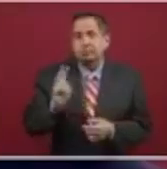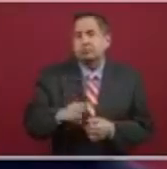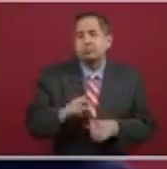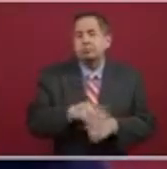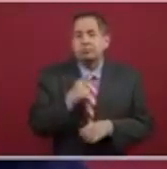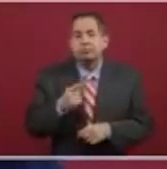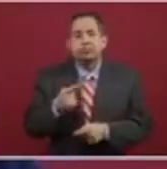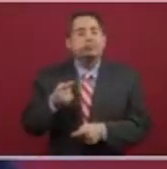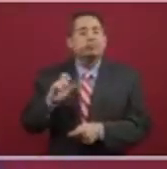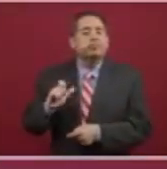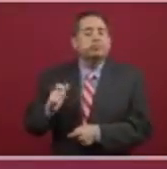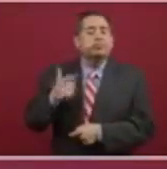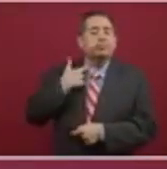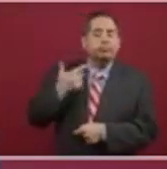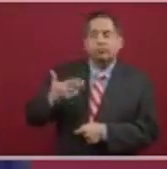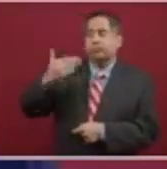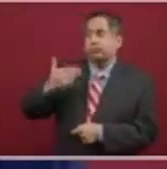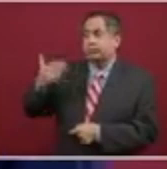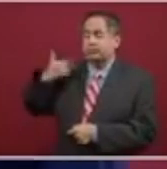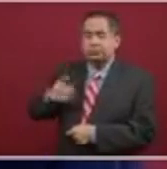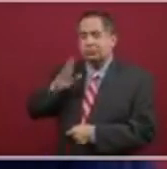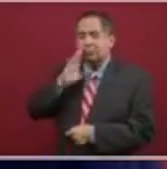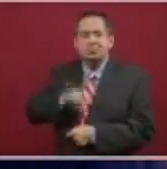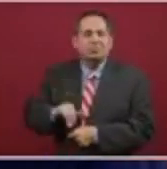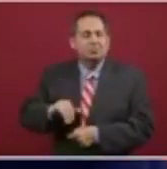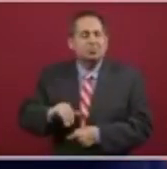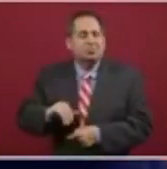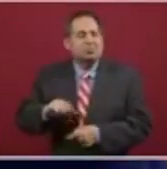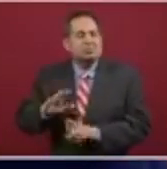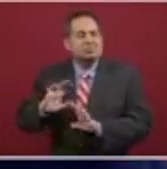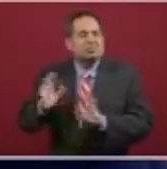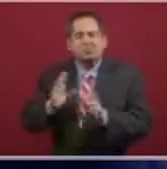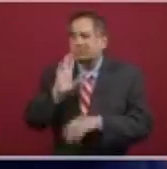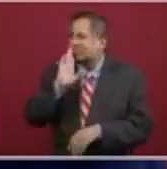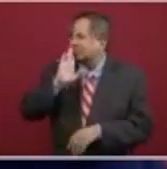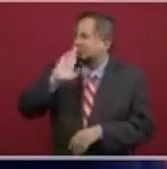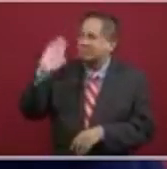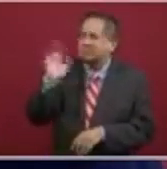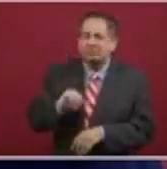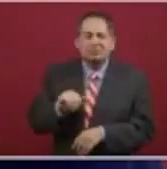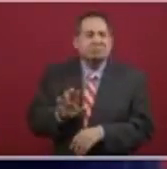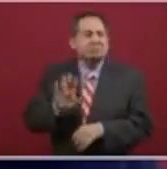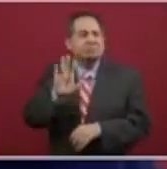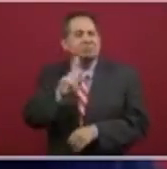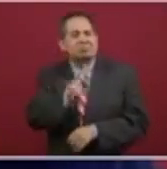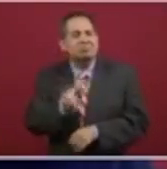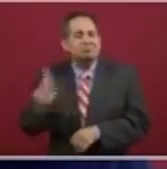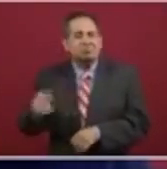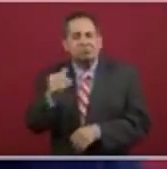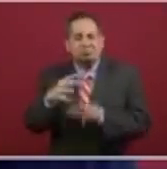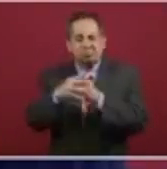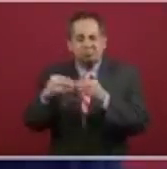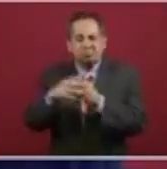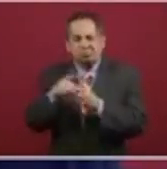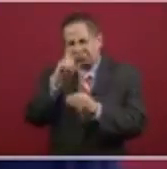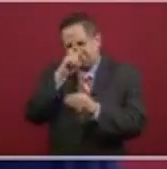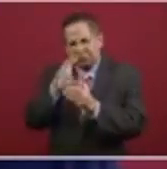es el fruto podrido, es el saldo